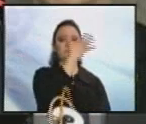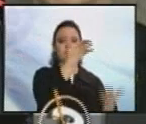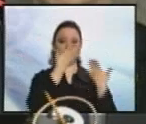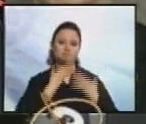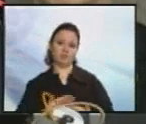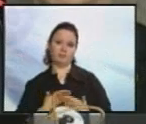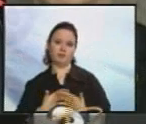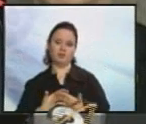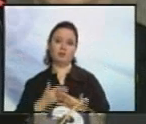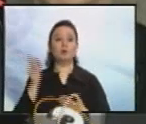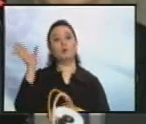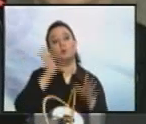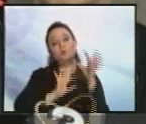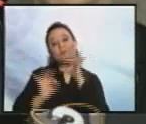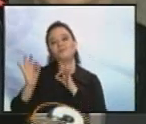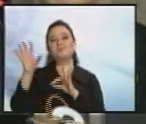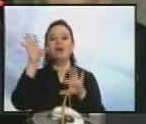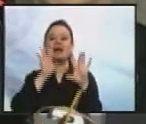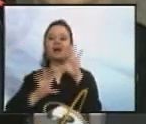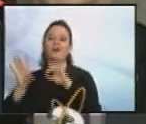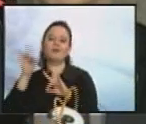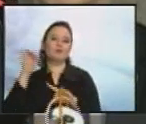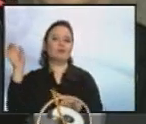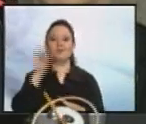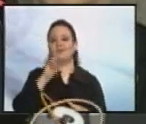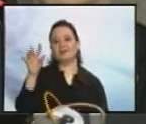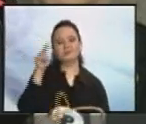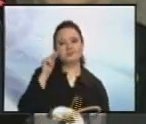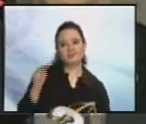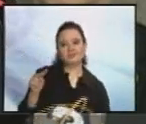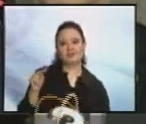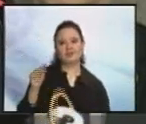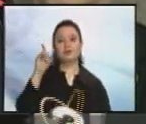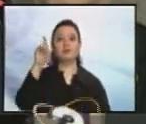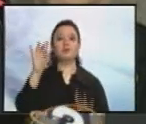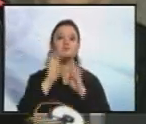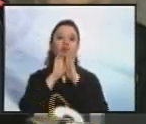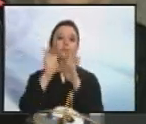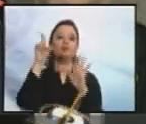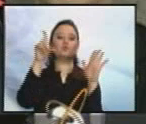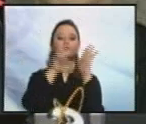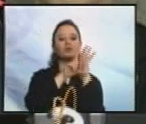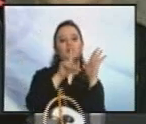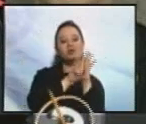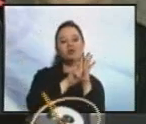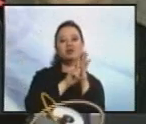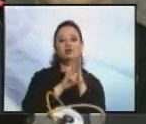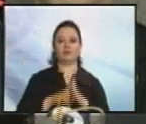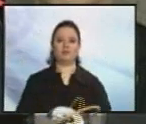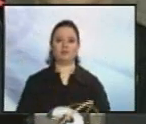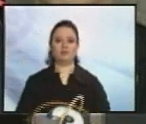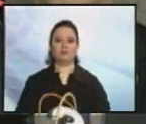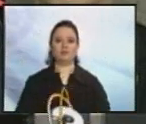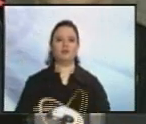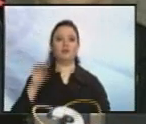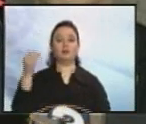algo abstracto, por ejemplo, una ley sobre el derecho a pedir